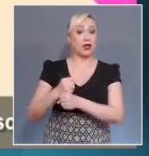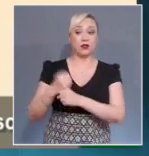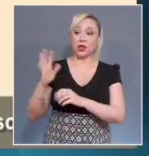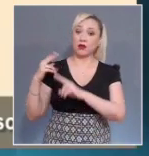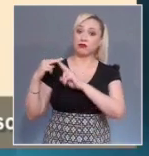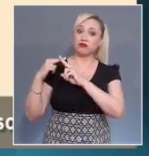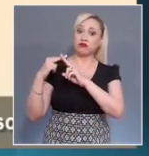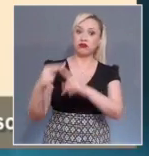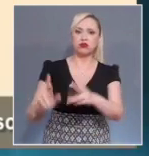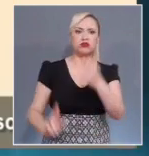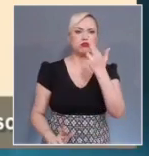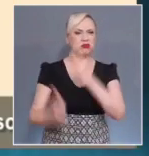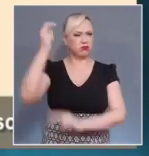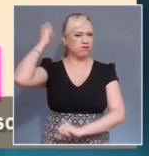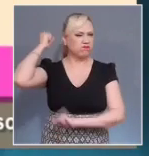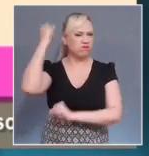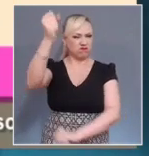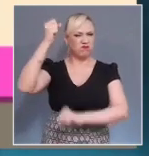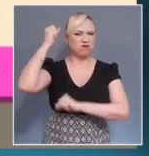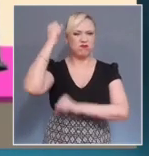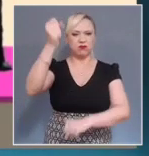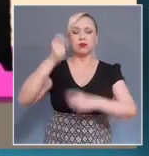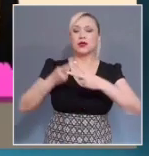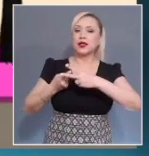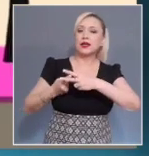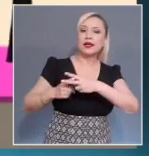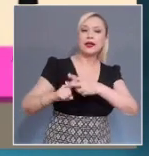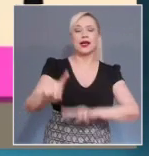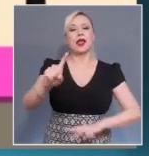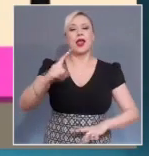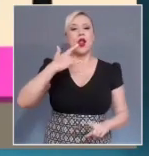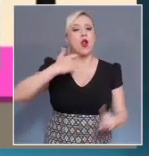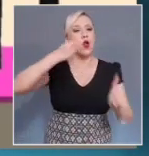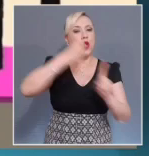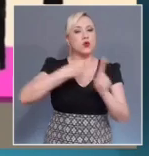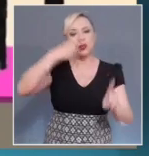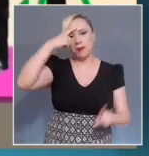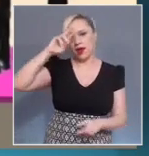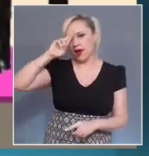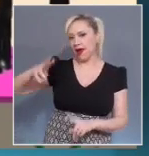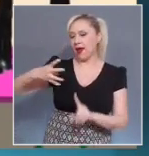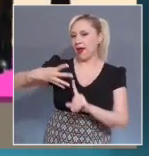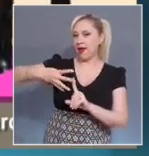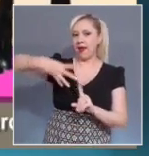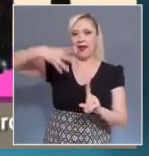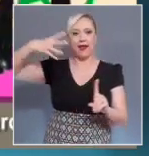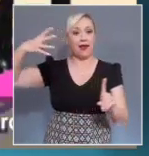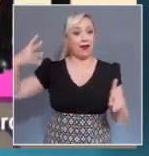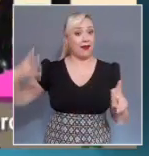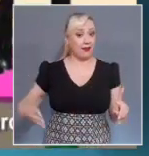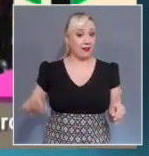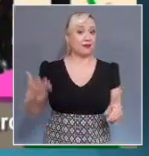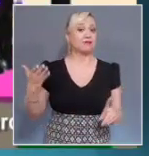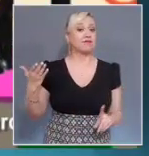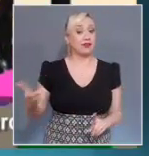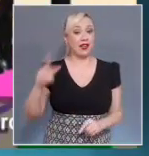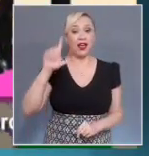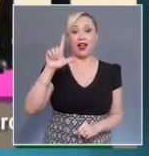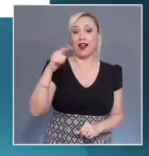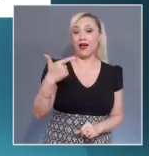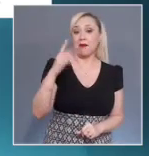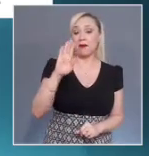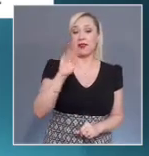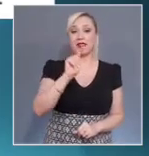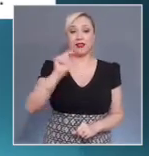que marcaron el inicio de la lucha y reivindicación de los derechos de las personas que forman parte de la comunidad de la diversidad sexual.